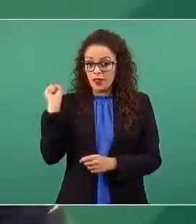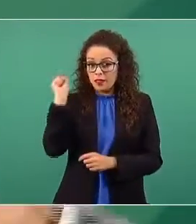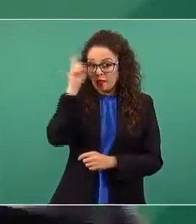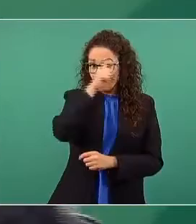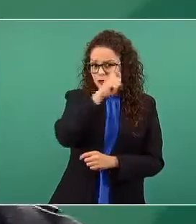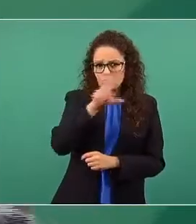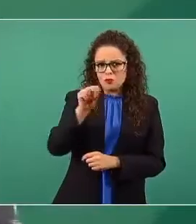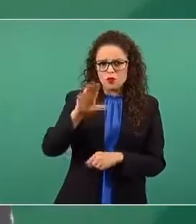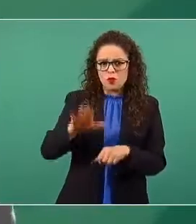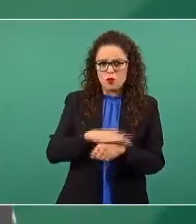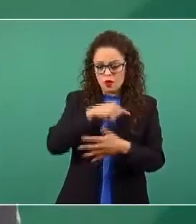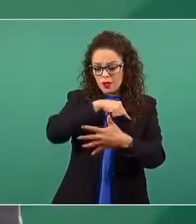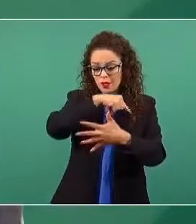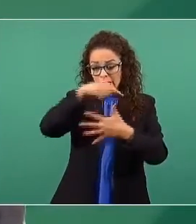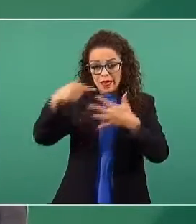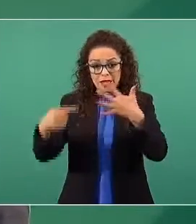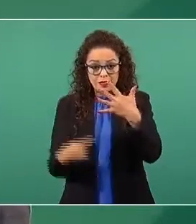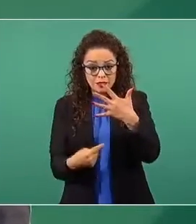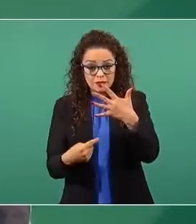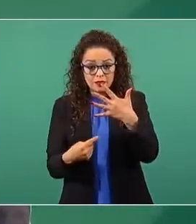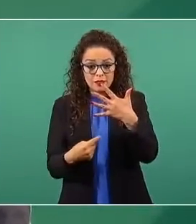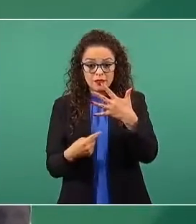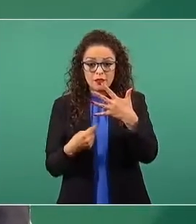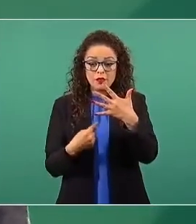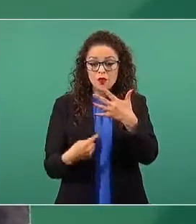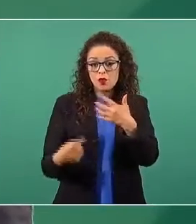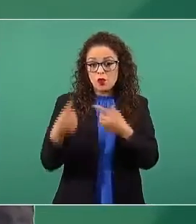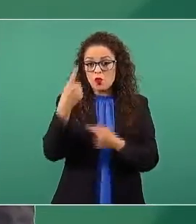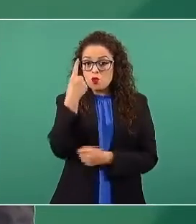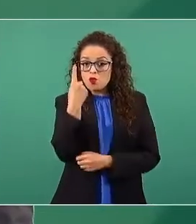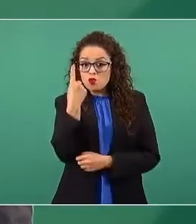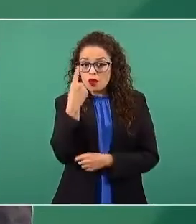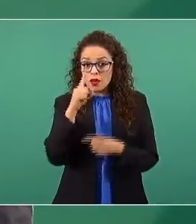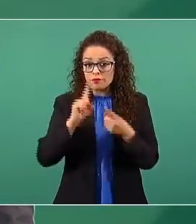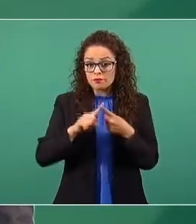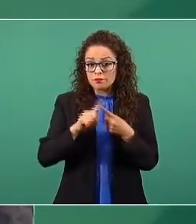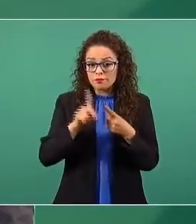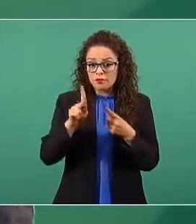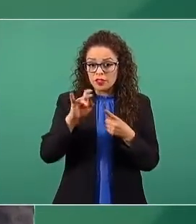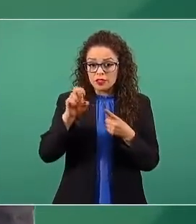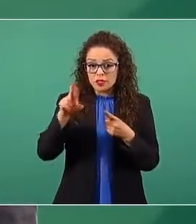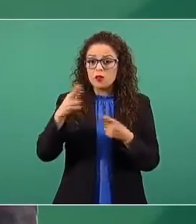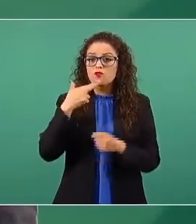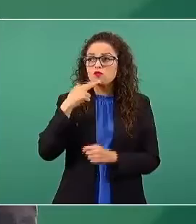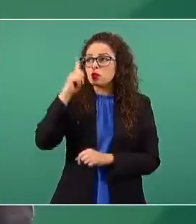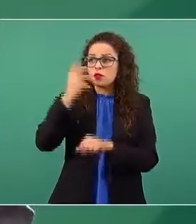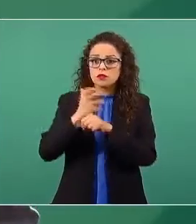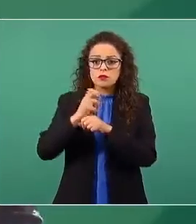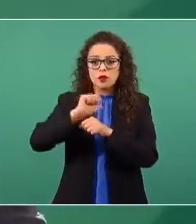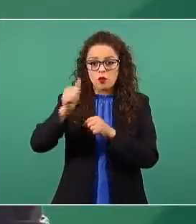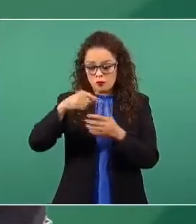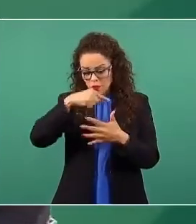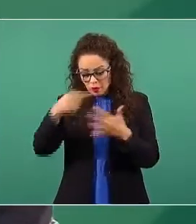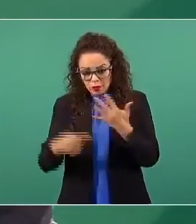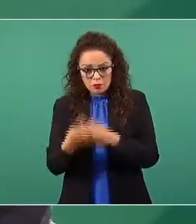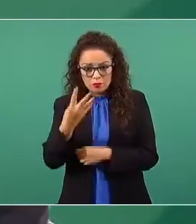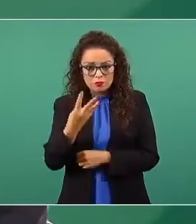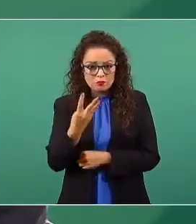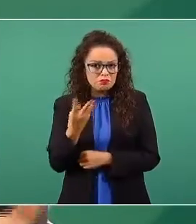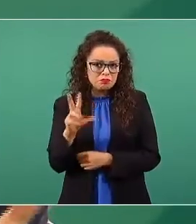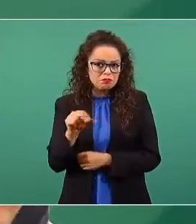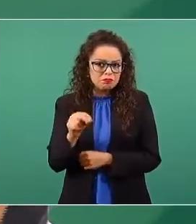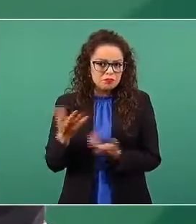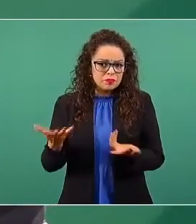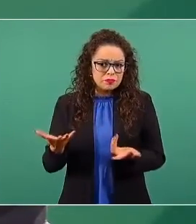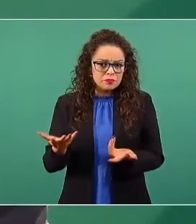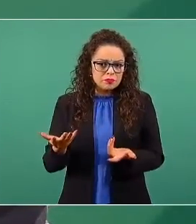5 vacunas, solamente la vacuna de Pfizer se usa en Estados Unidos. Las otras 4 no. Entonces no existe la posibilidad